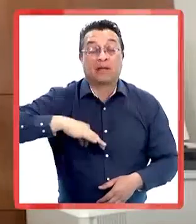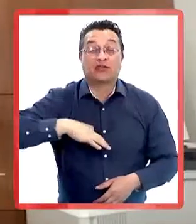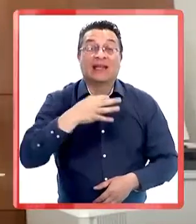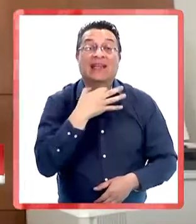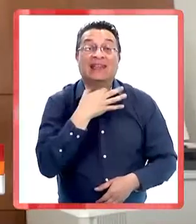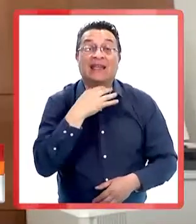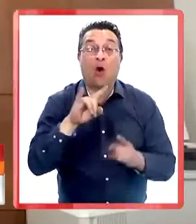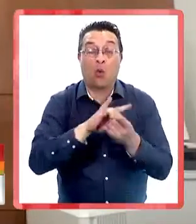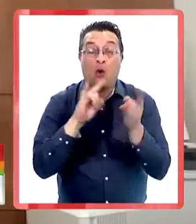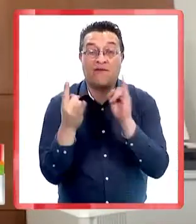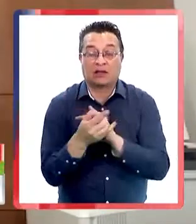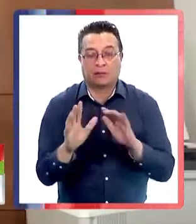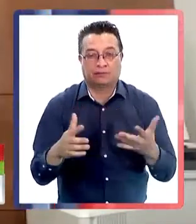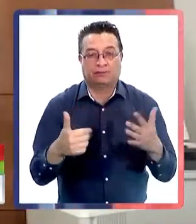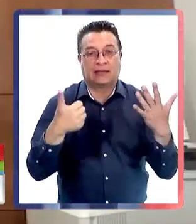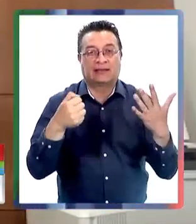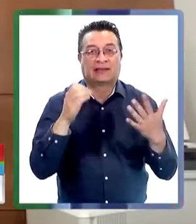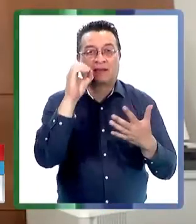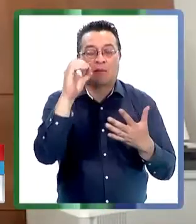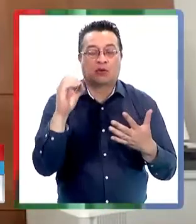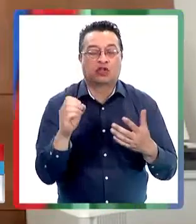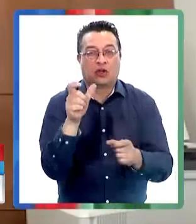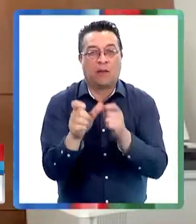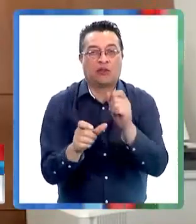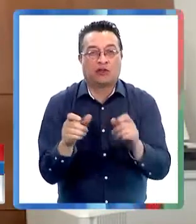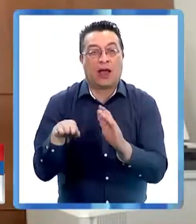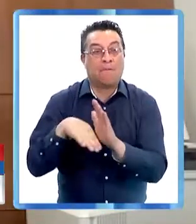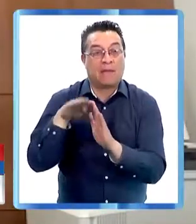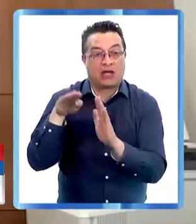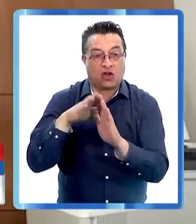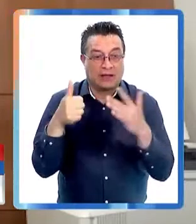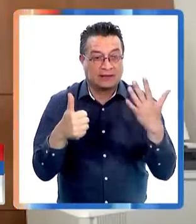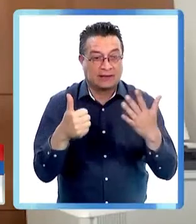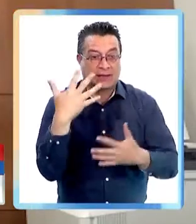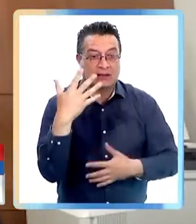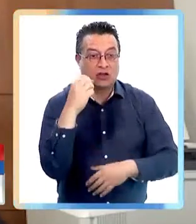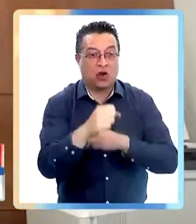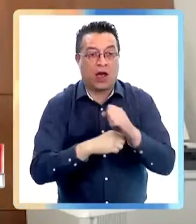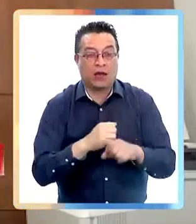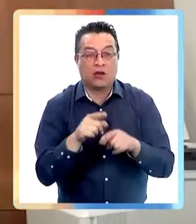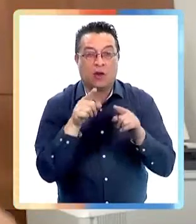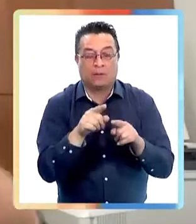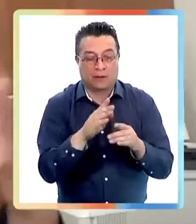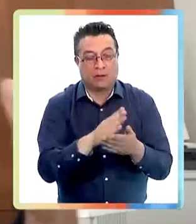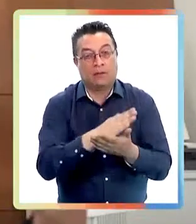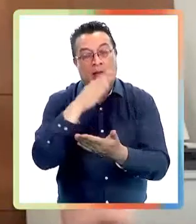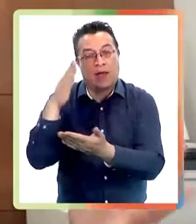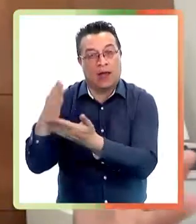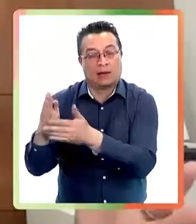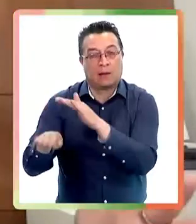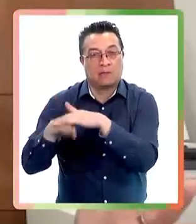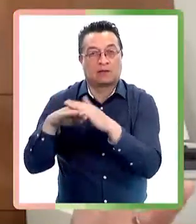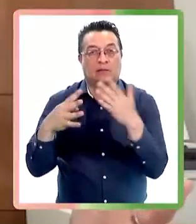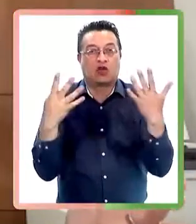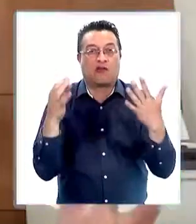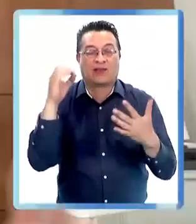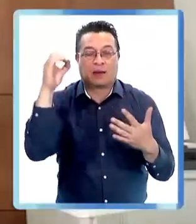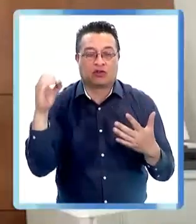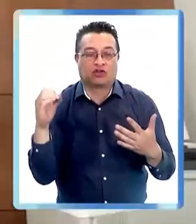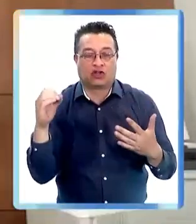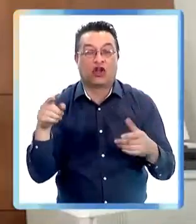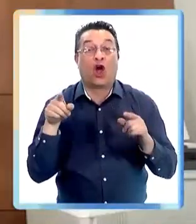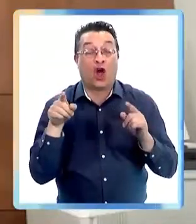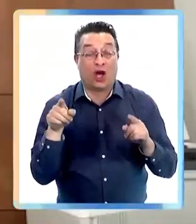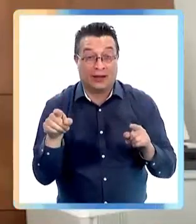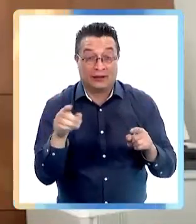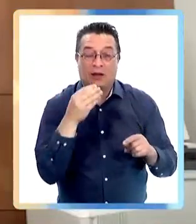universal, que llegaba al 60% de la población mayor de 65 años y que va a llegar al 90%. Así que aprovecho de